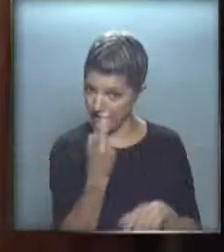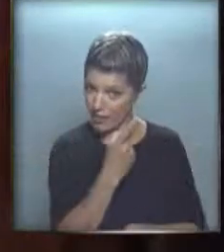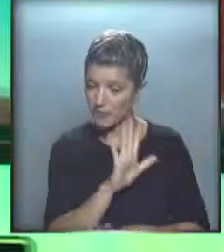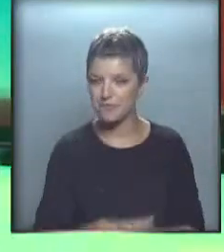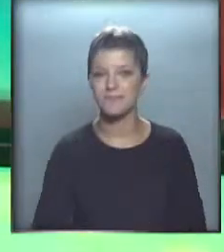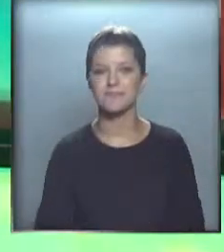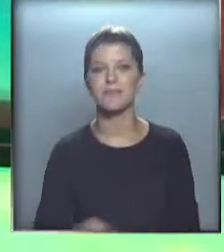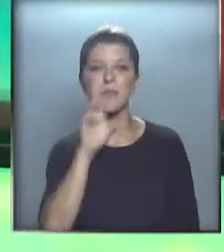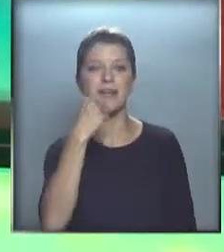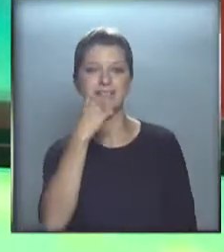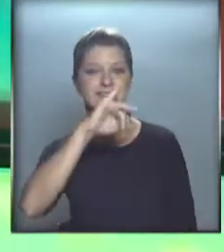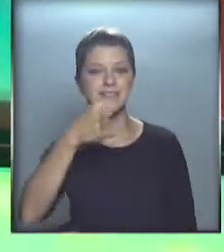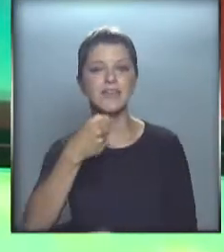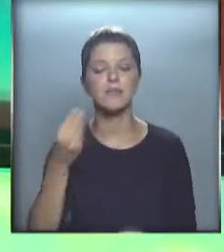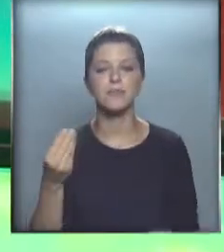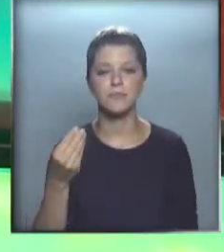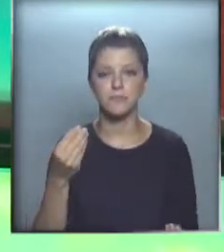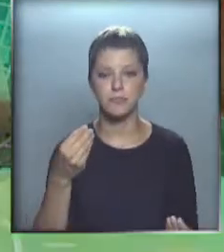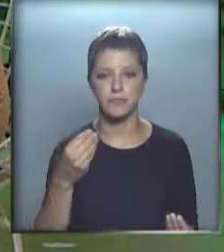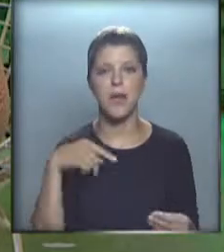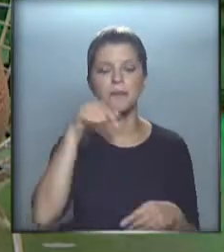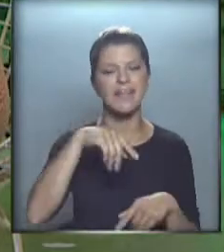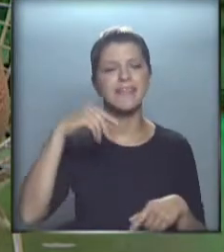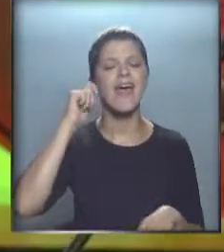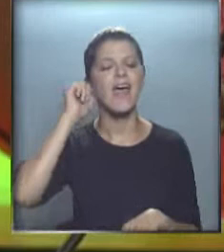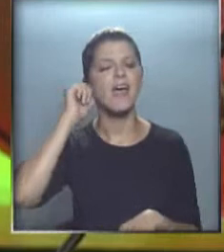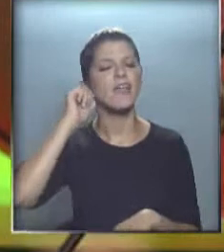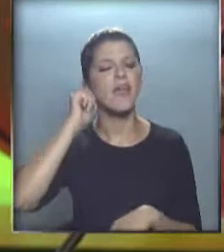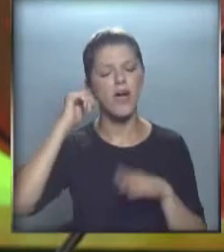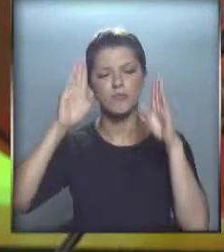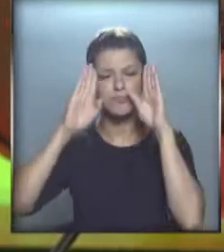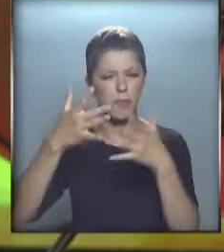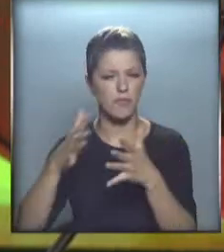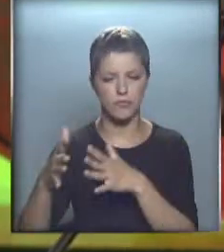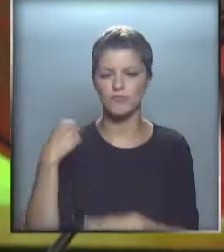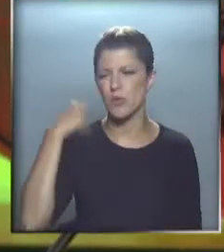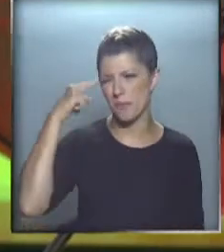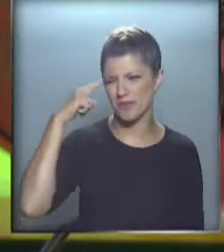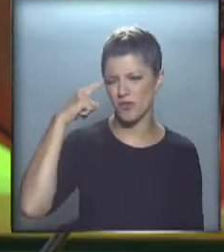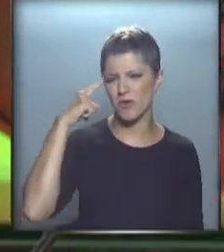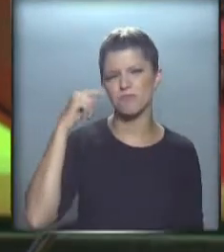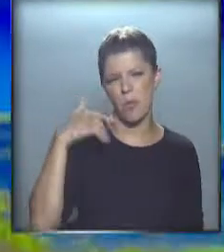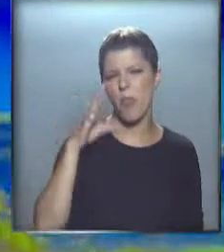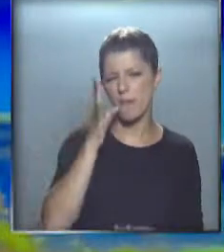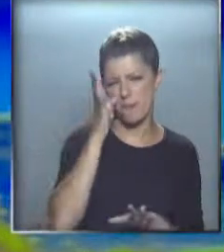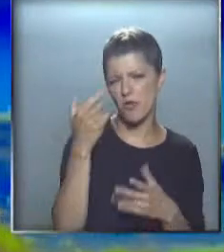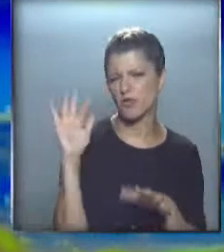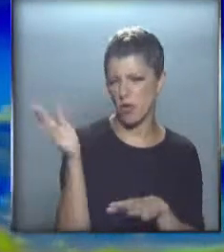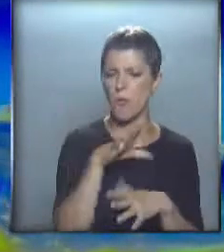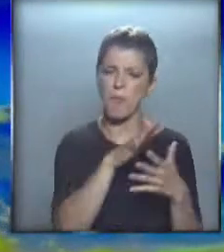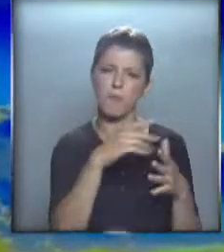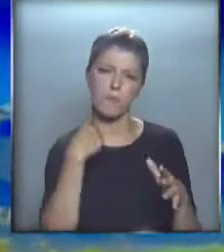Sí. ¿Para qué target creen que es la tira? Sí. Yo creo que es un target bastante amplio. Sí, es muy amplio, sí. Yo creo que desde